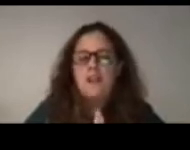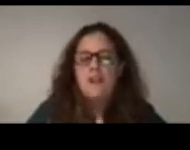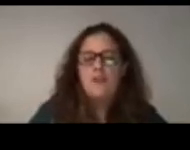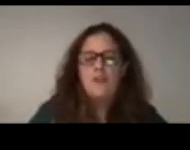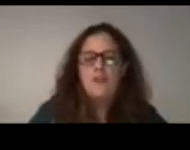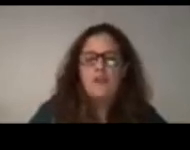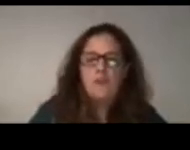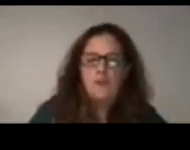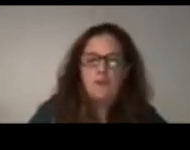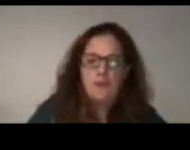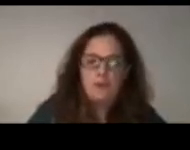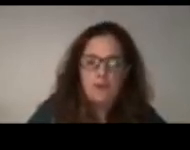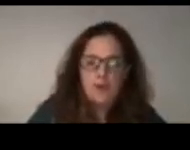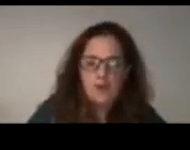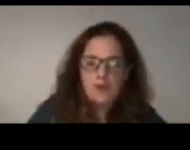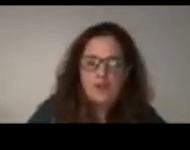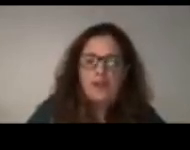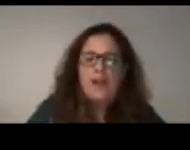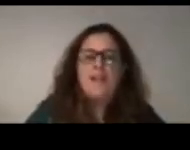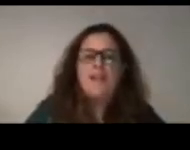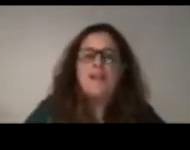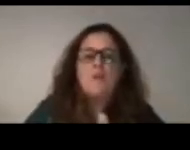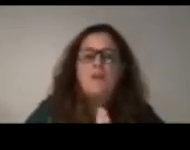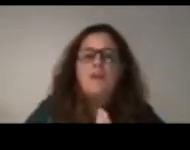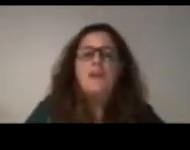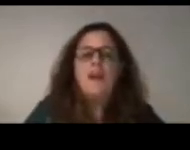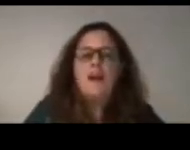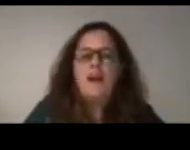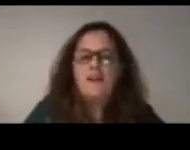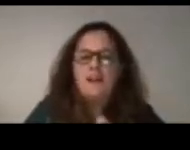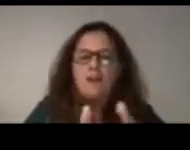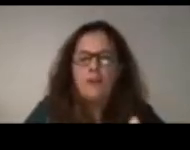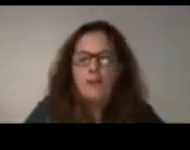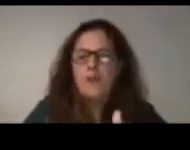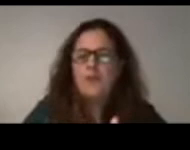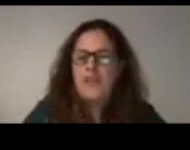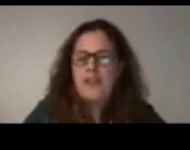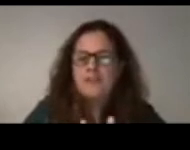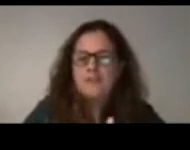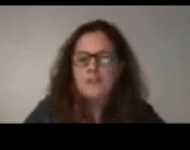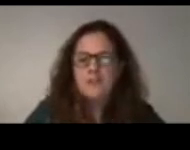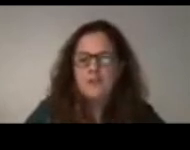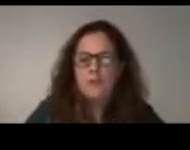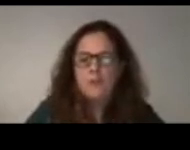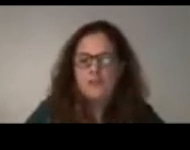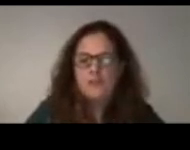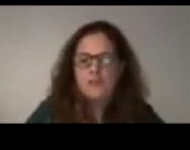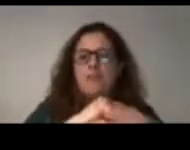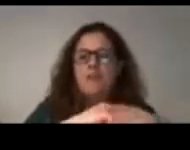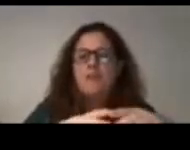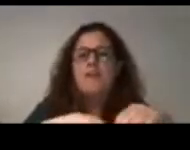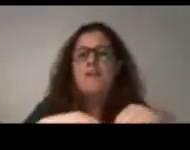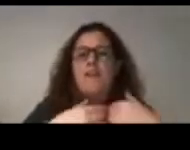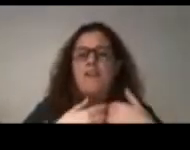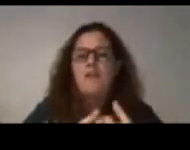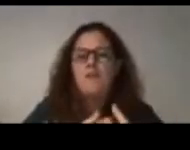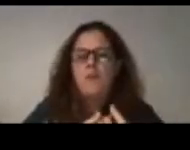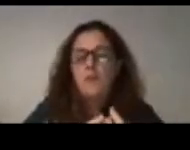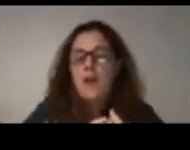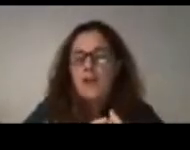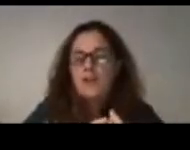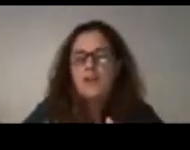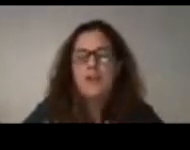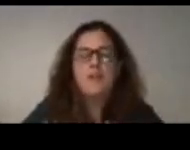poder realizar la solicitud de información hay que acudir al cajoncito de las solicitudes. Ahí se van a dar de alta